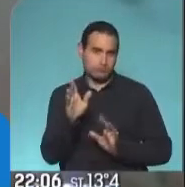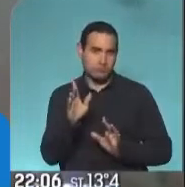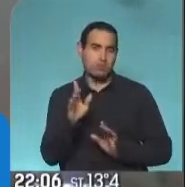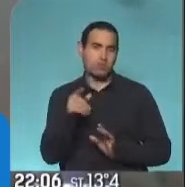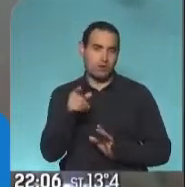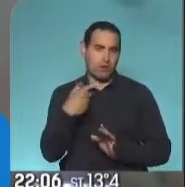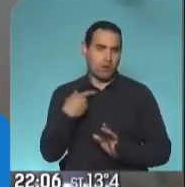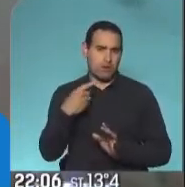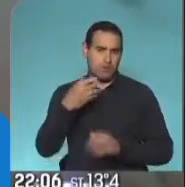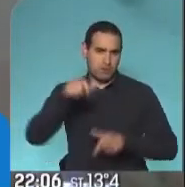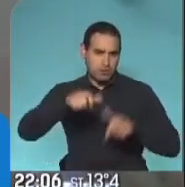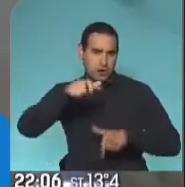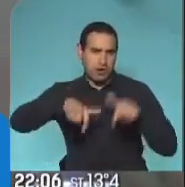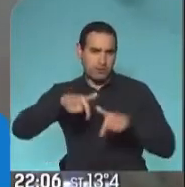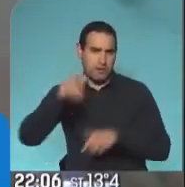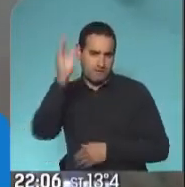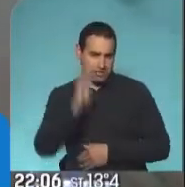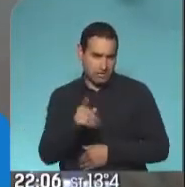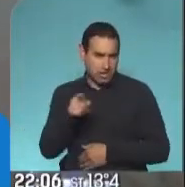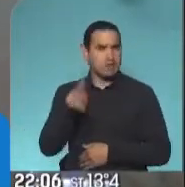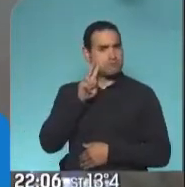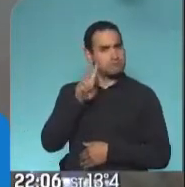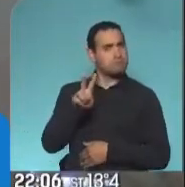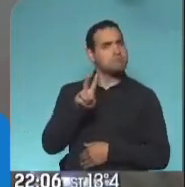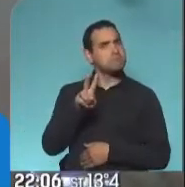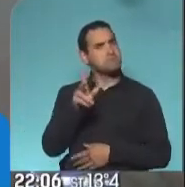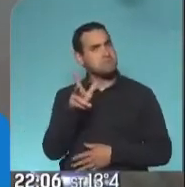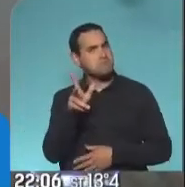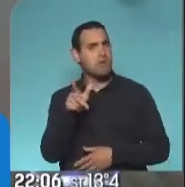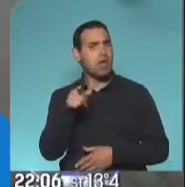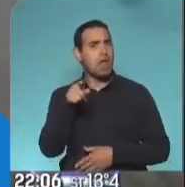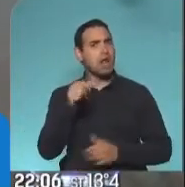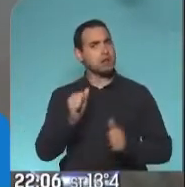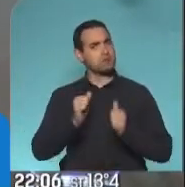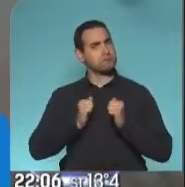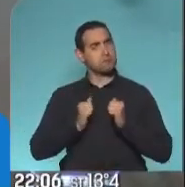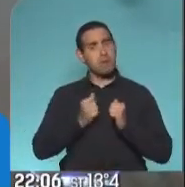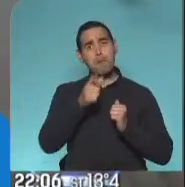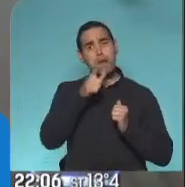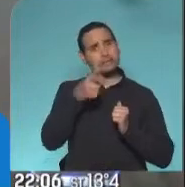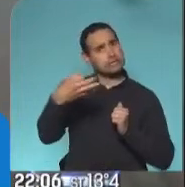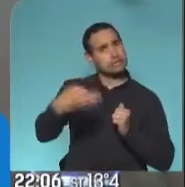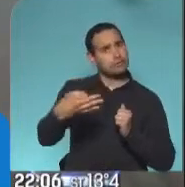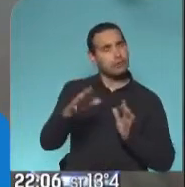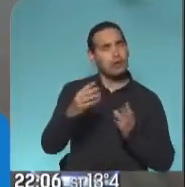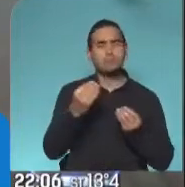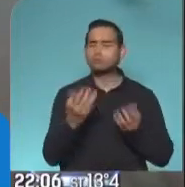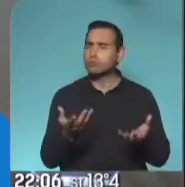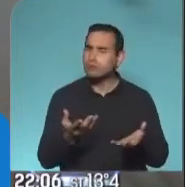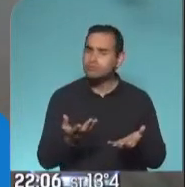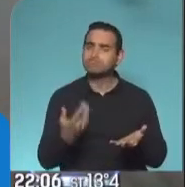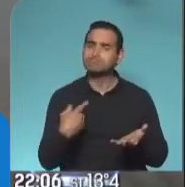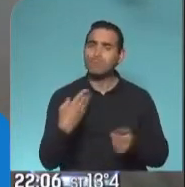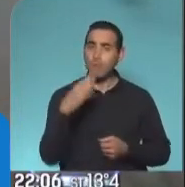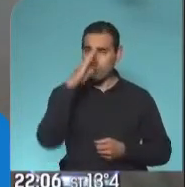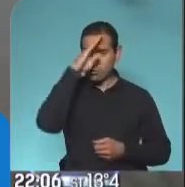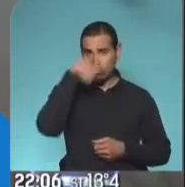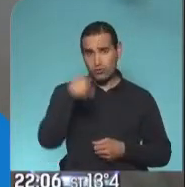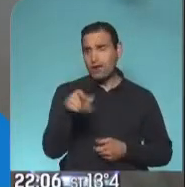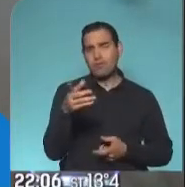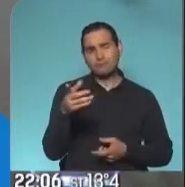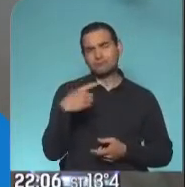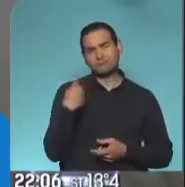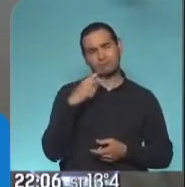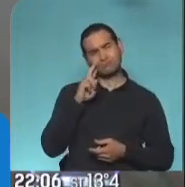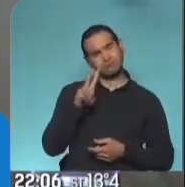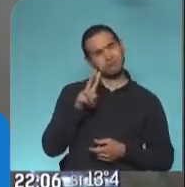de los brasileros y del pueblo brasileño y demás, tal vez no sea tan descabellada esta pasividad bolsonarista. ¿Qué quiero decir con esto? Bolsonaro nos viene acostumbrando